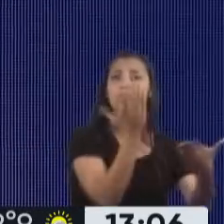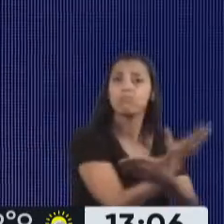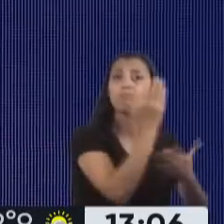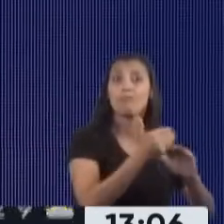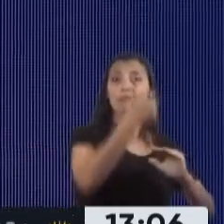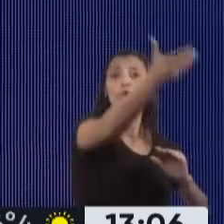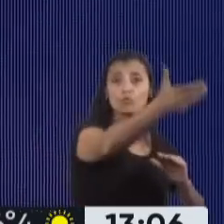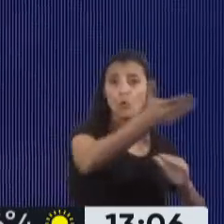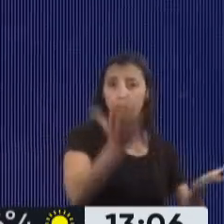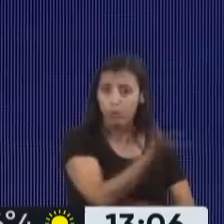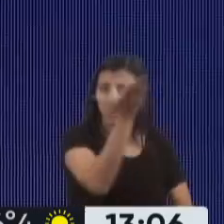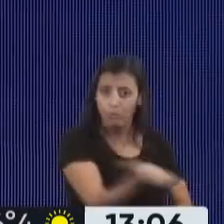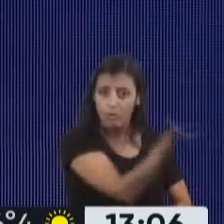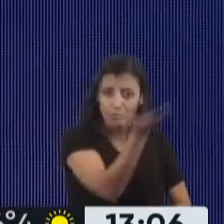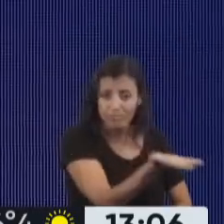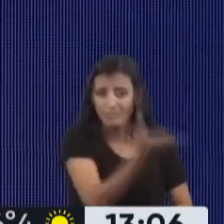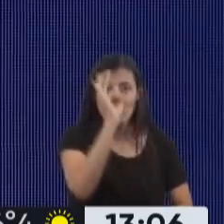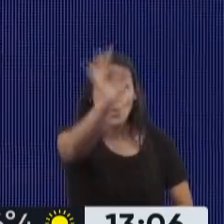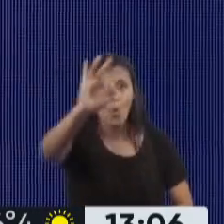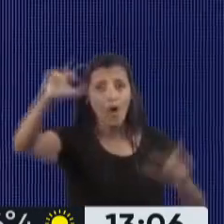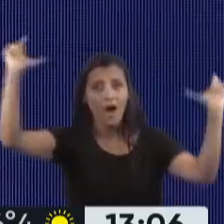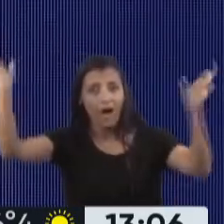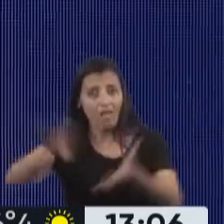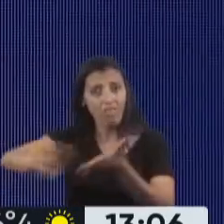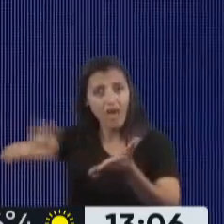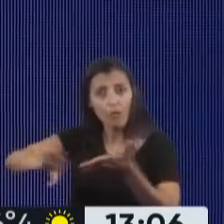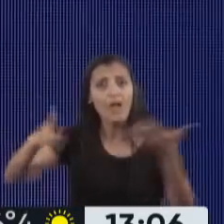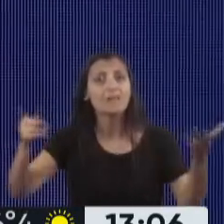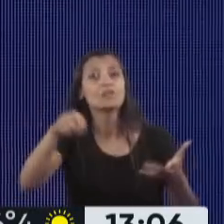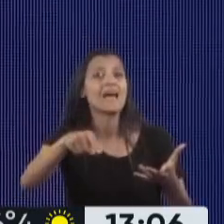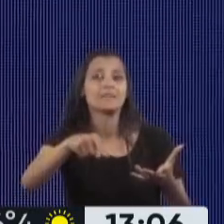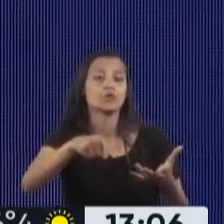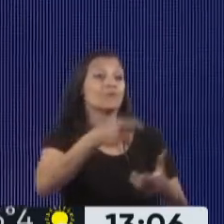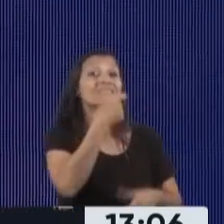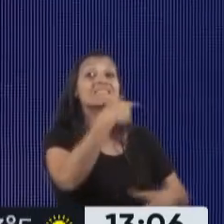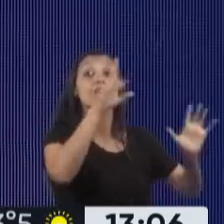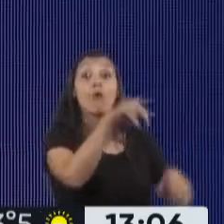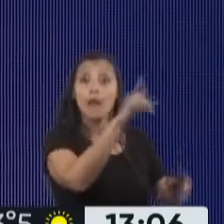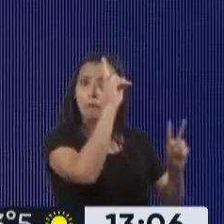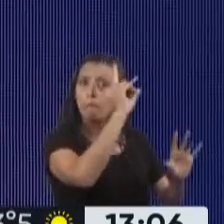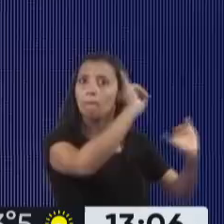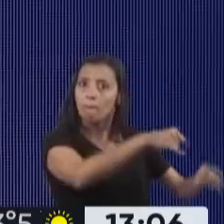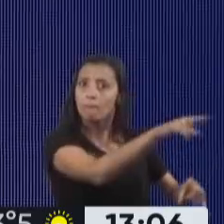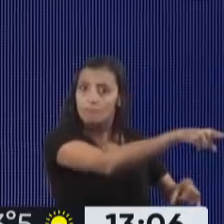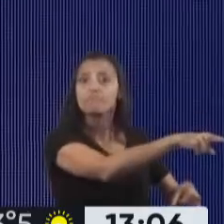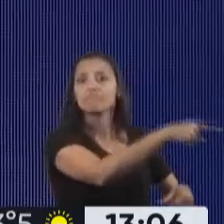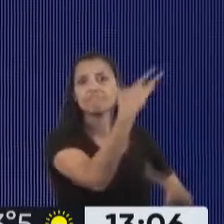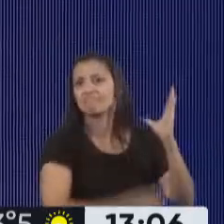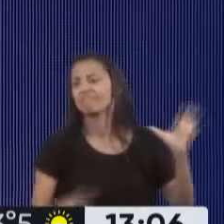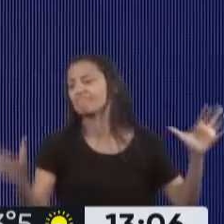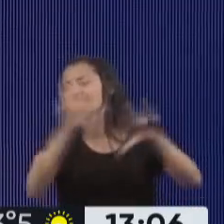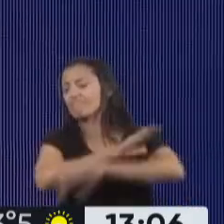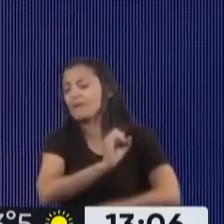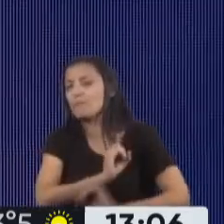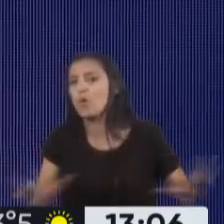futura, consecuentemente no bajaba nunca. Con lo cual hubiera sido un error enorme. Hay obviamente toda una